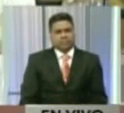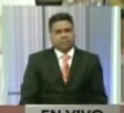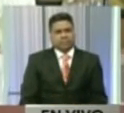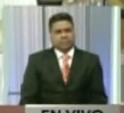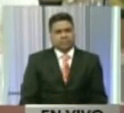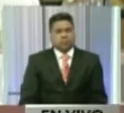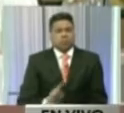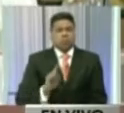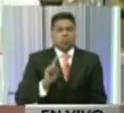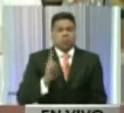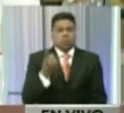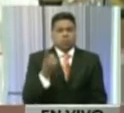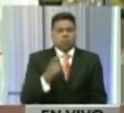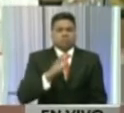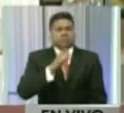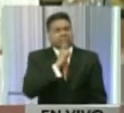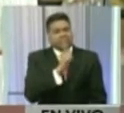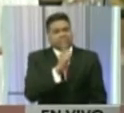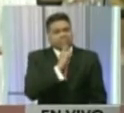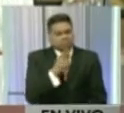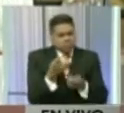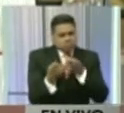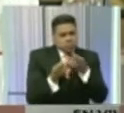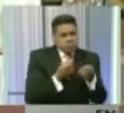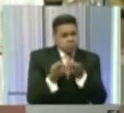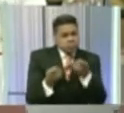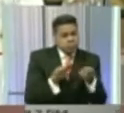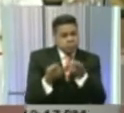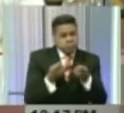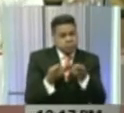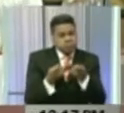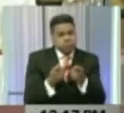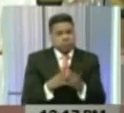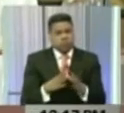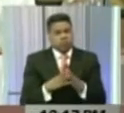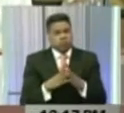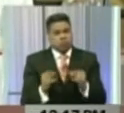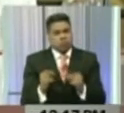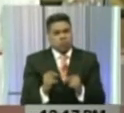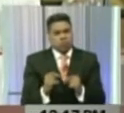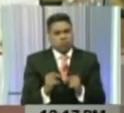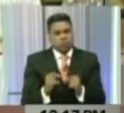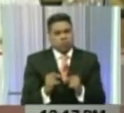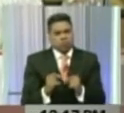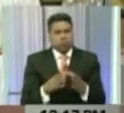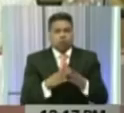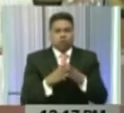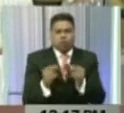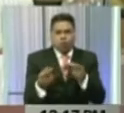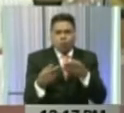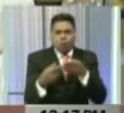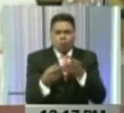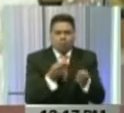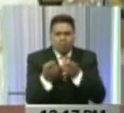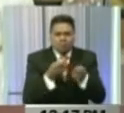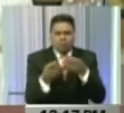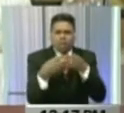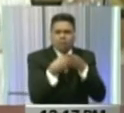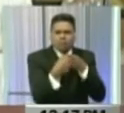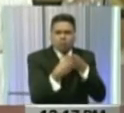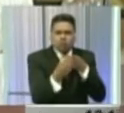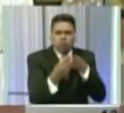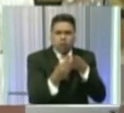uno de los más graves mecanismos de dominación es la dictadura del dólar, el sistema monetario